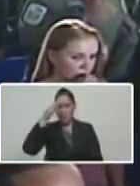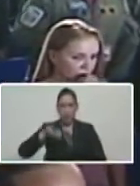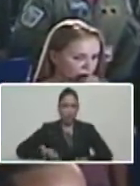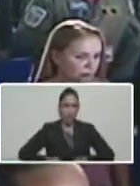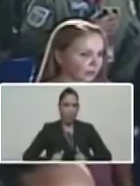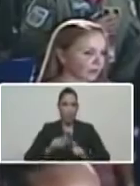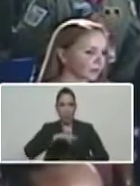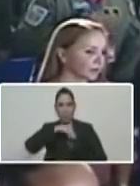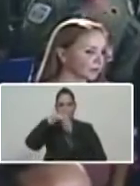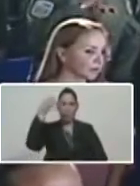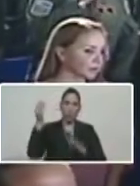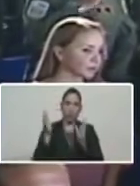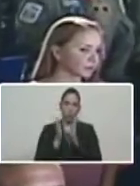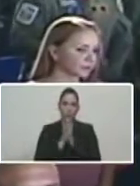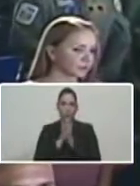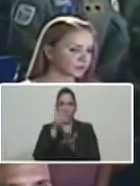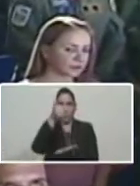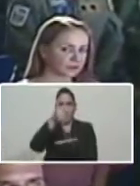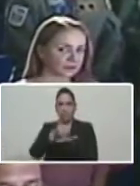Santo. Amén.